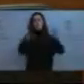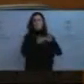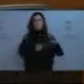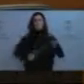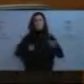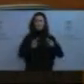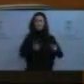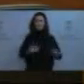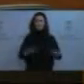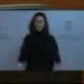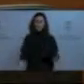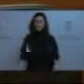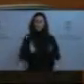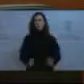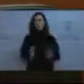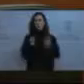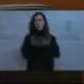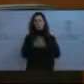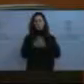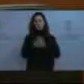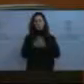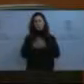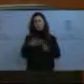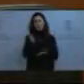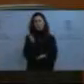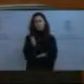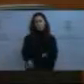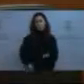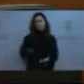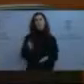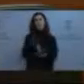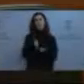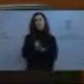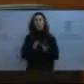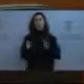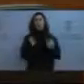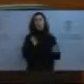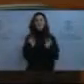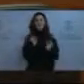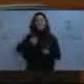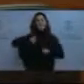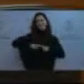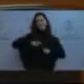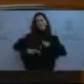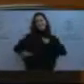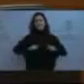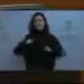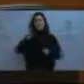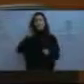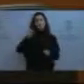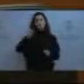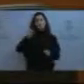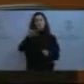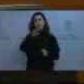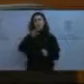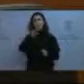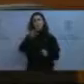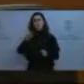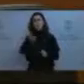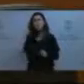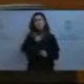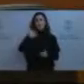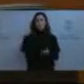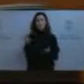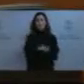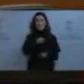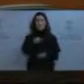En el caso concreto del abono del máster del ya exdirector de Sogepsa, 40.000 euros, efectivamente,